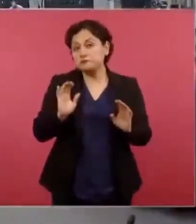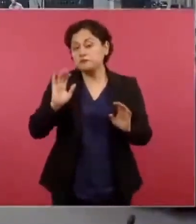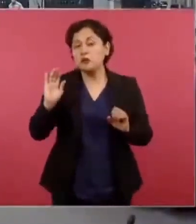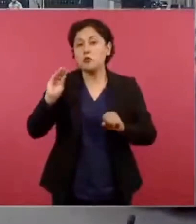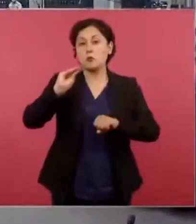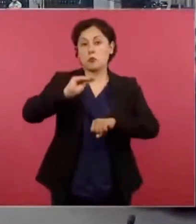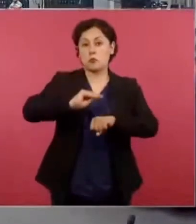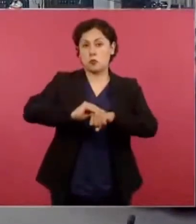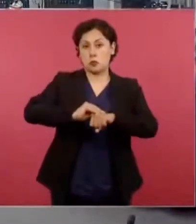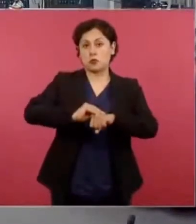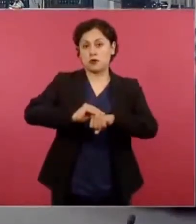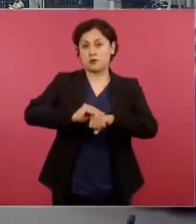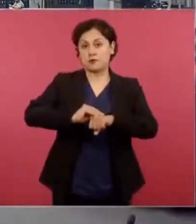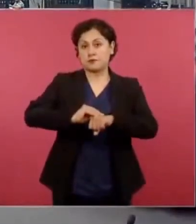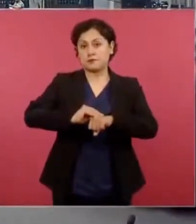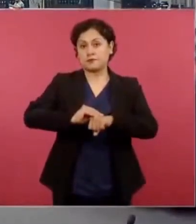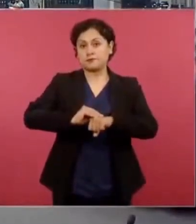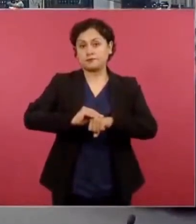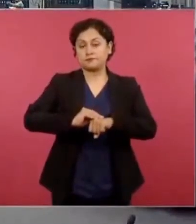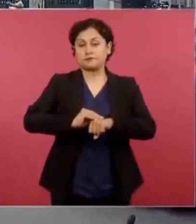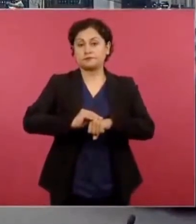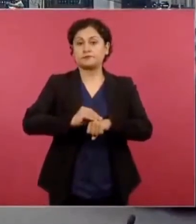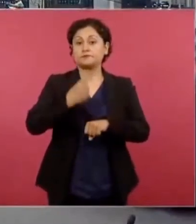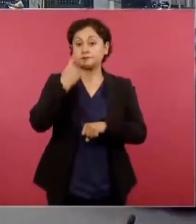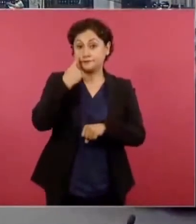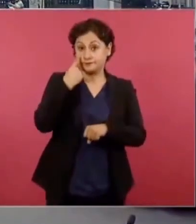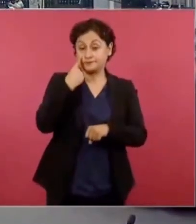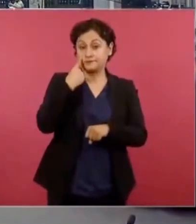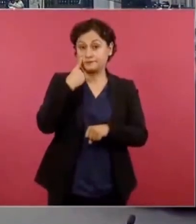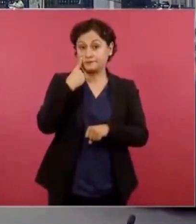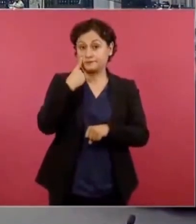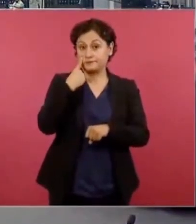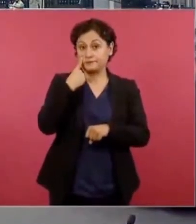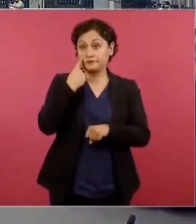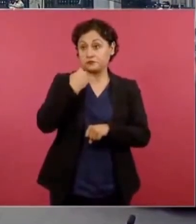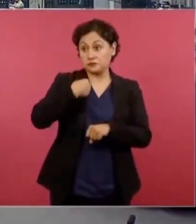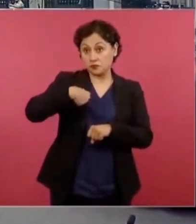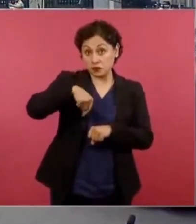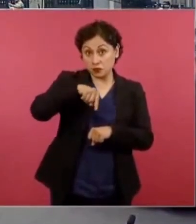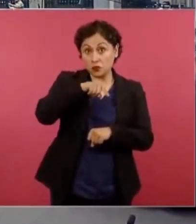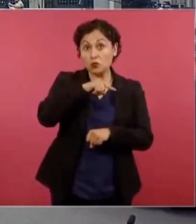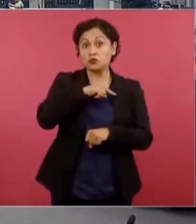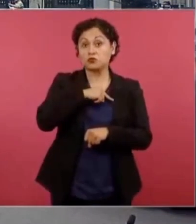algo más. Si no estamos a favor de esto,